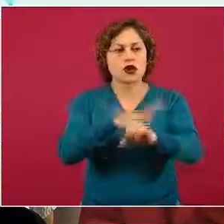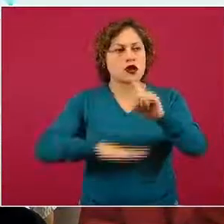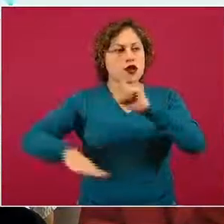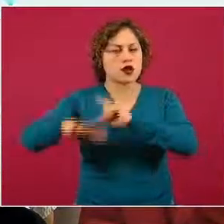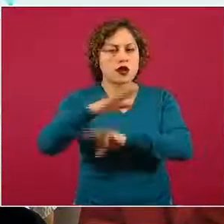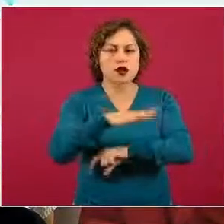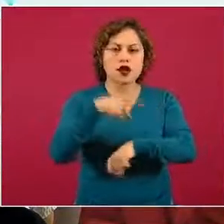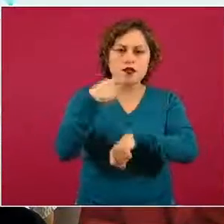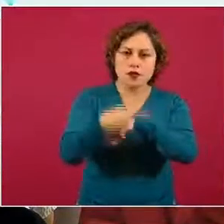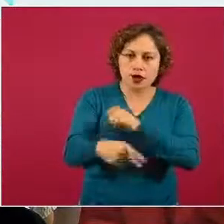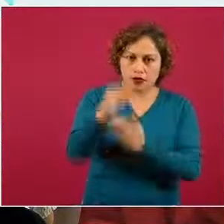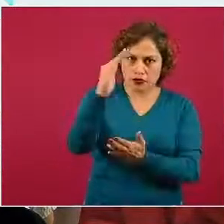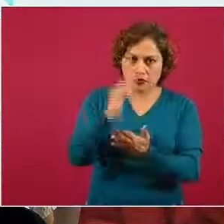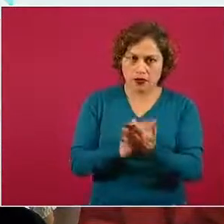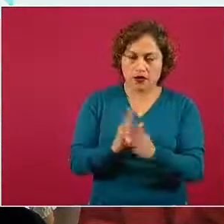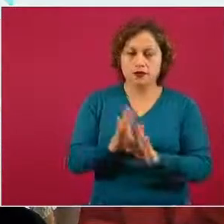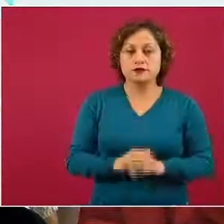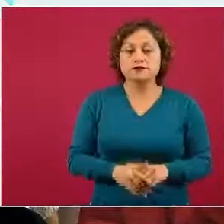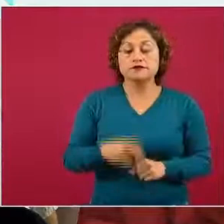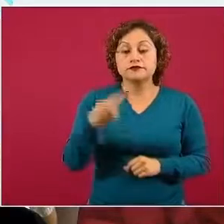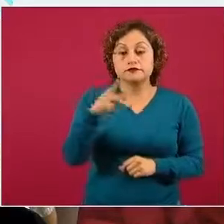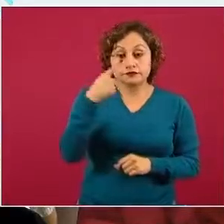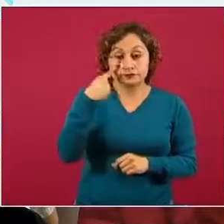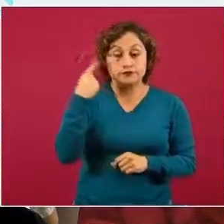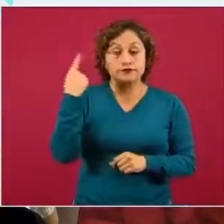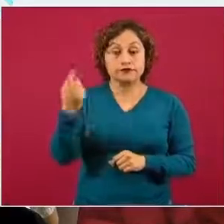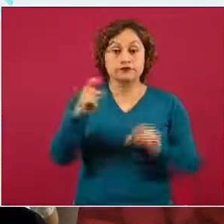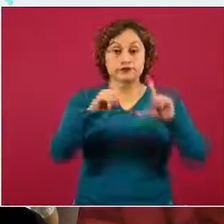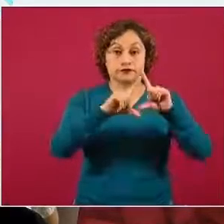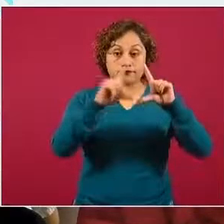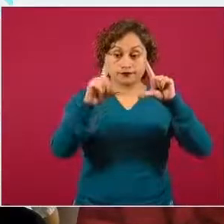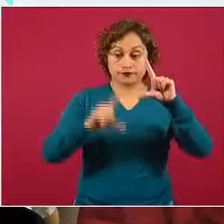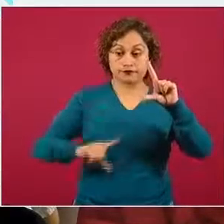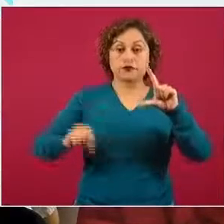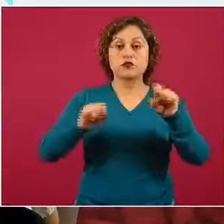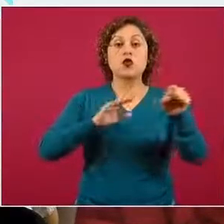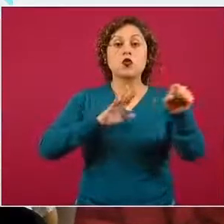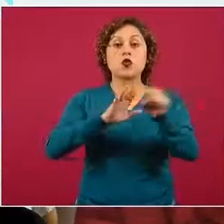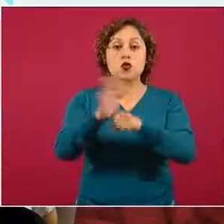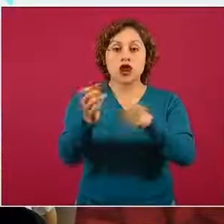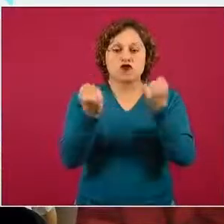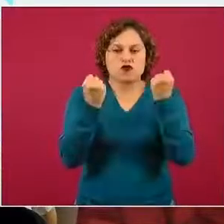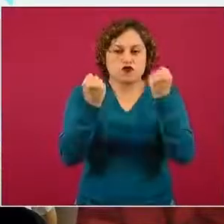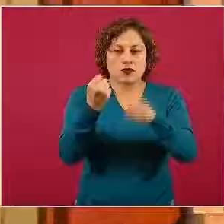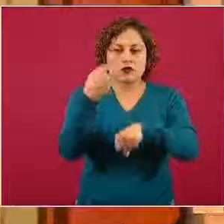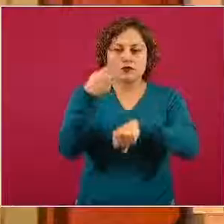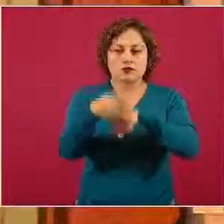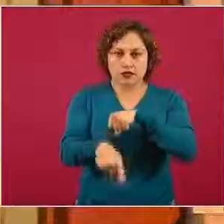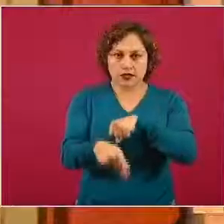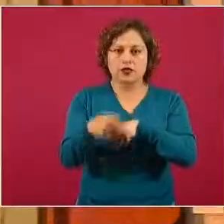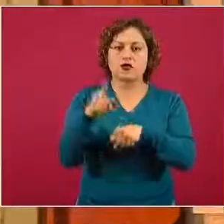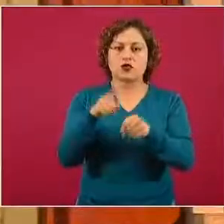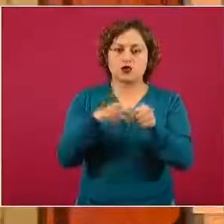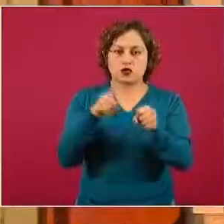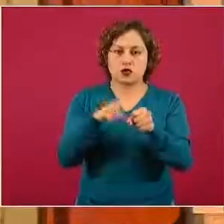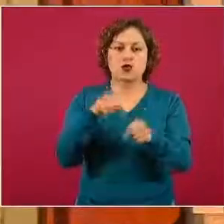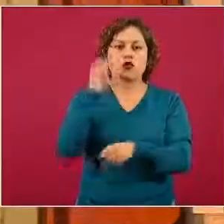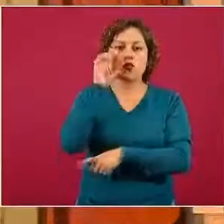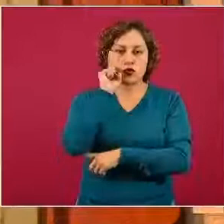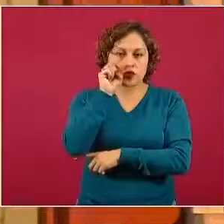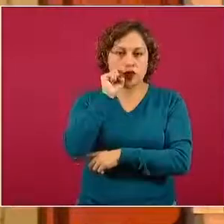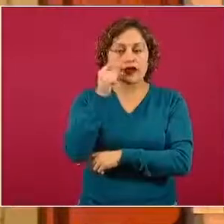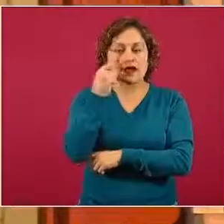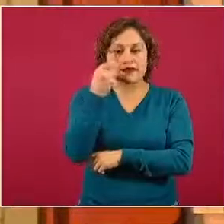resaltamos entre las entidades que están en riesgo alto, que es el color naranja, estas 6 entidades que